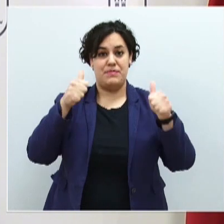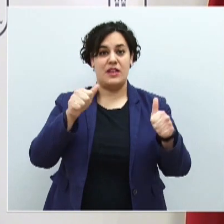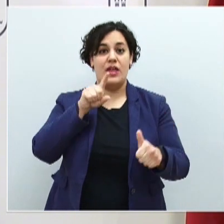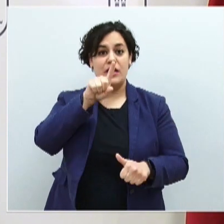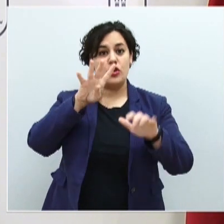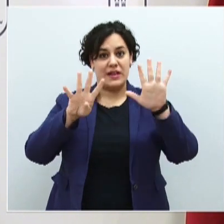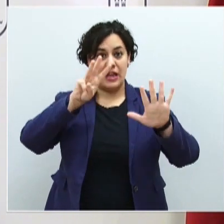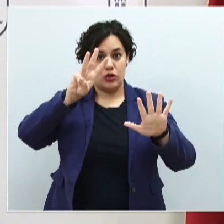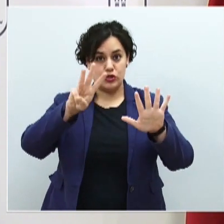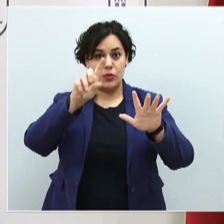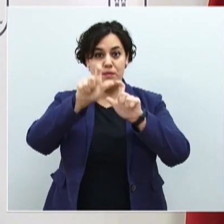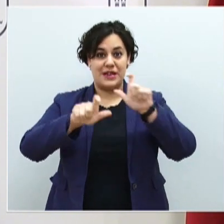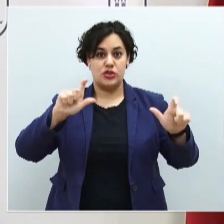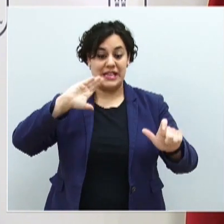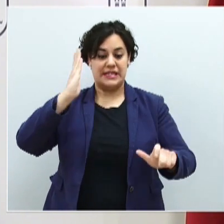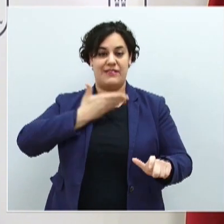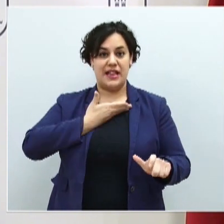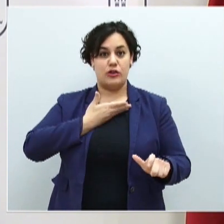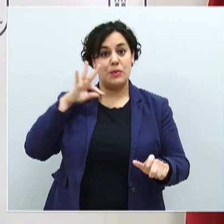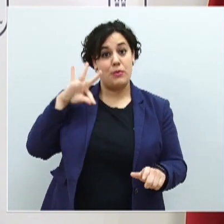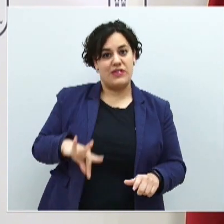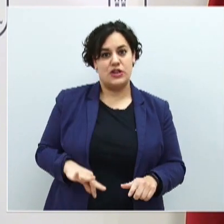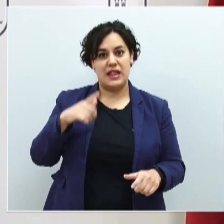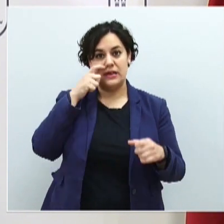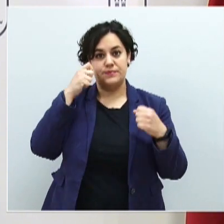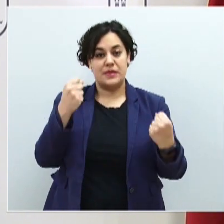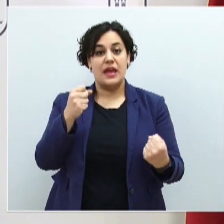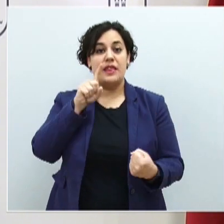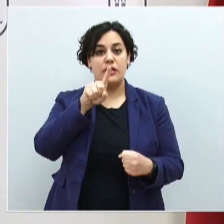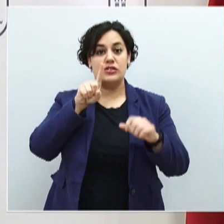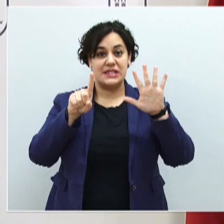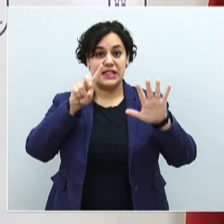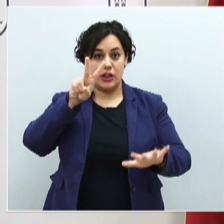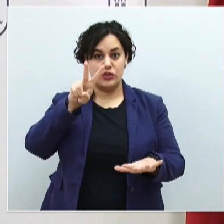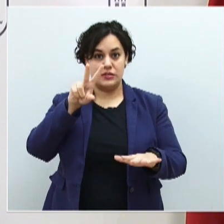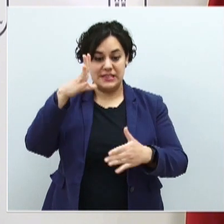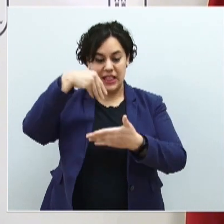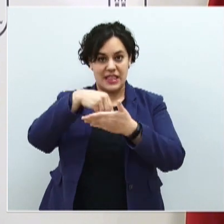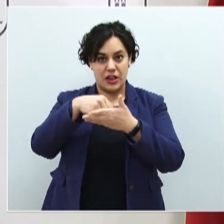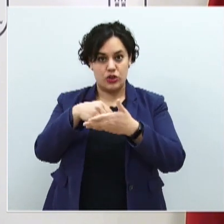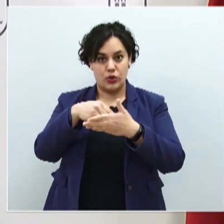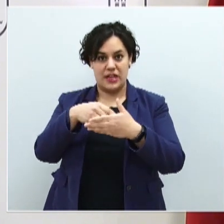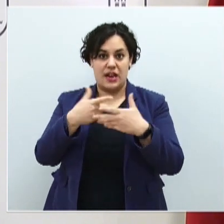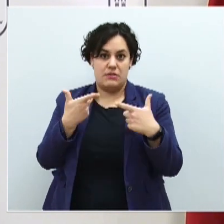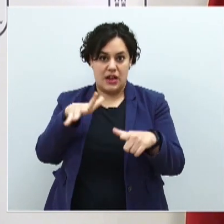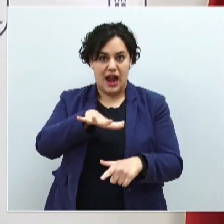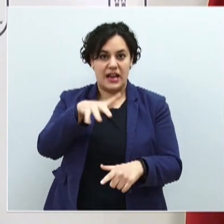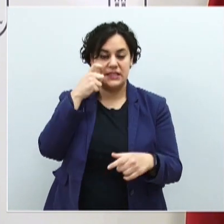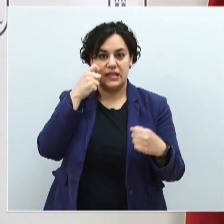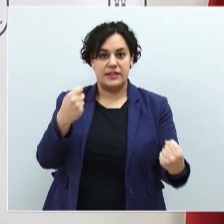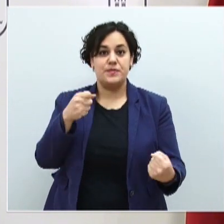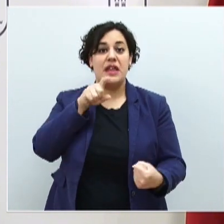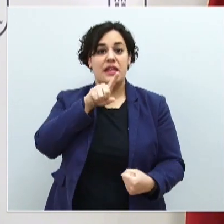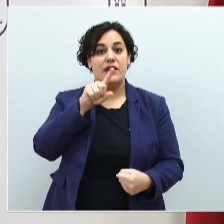Salud los afectados por el COVID-19, de los que 162 son personal sanitario. De ellos, 153 ya